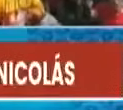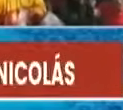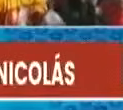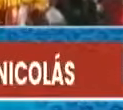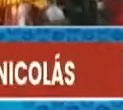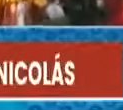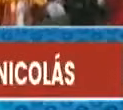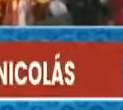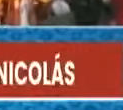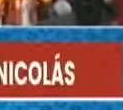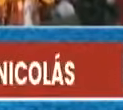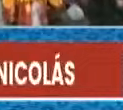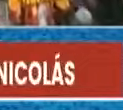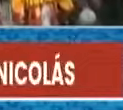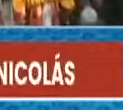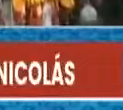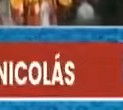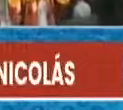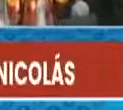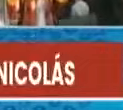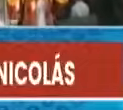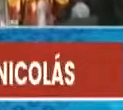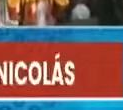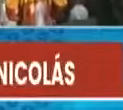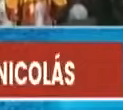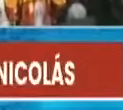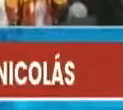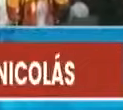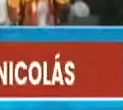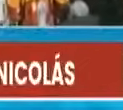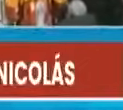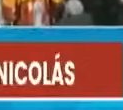Un presidente que no conoce a Venezuela.